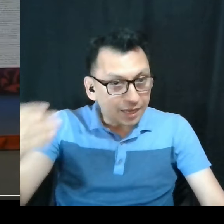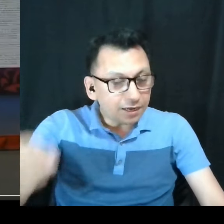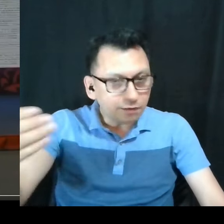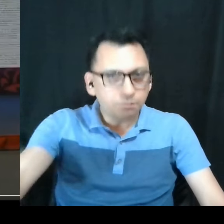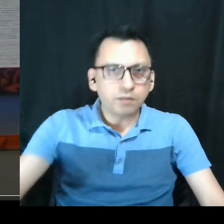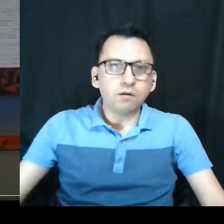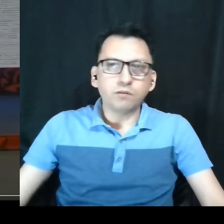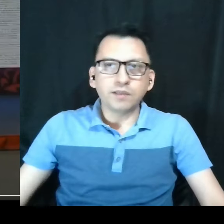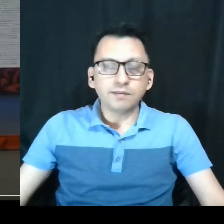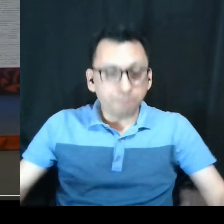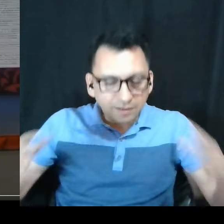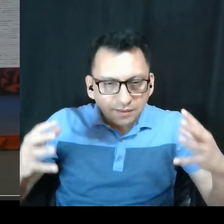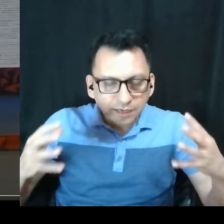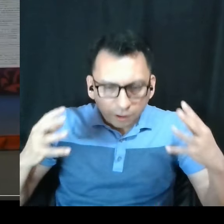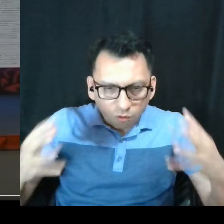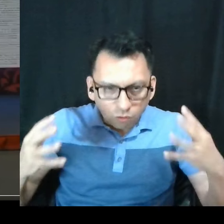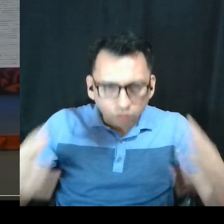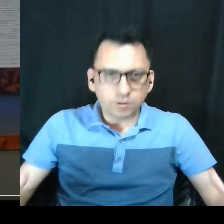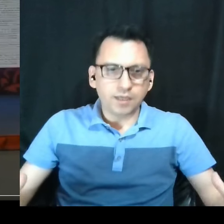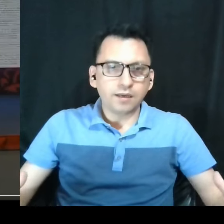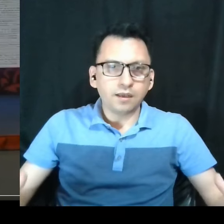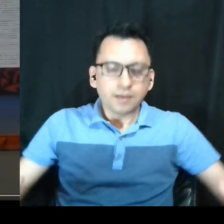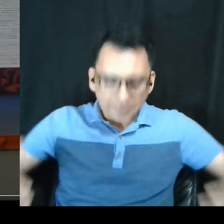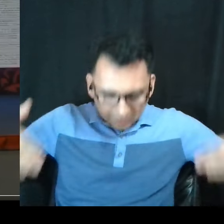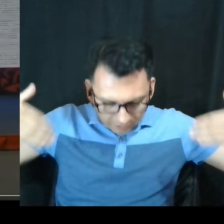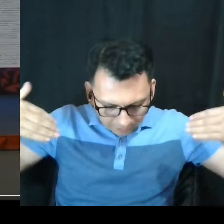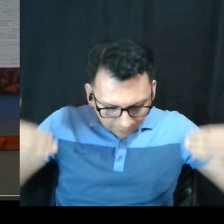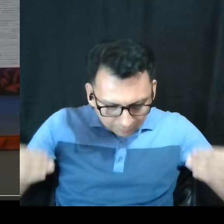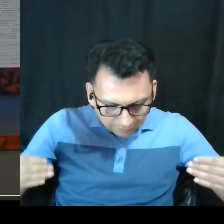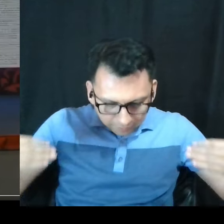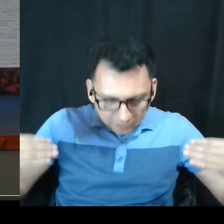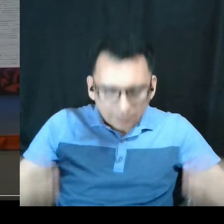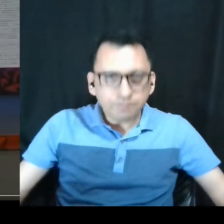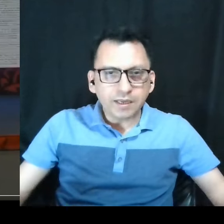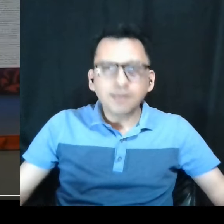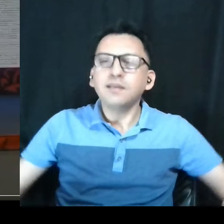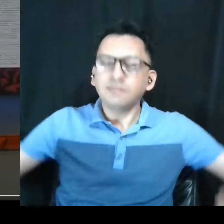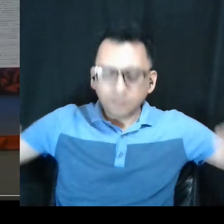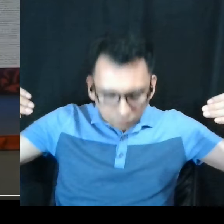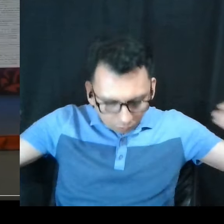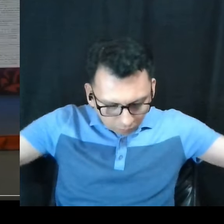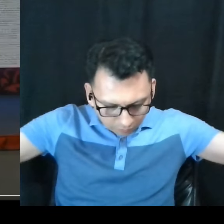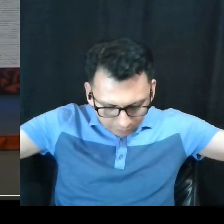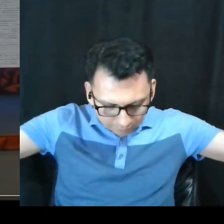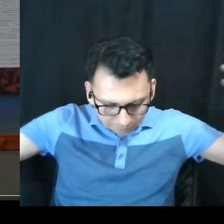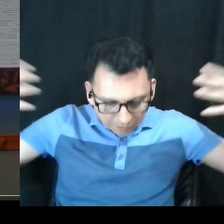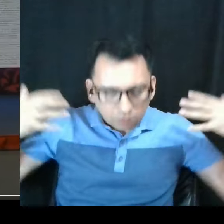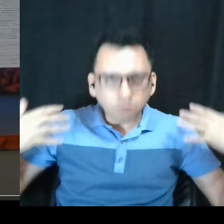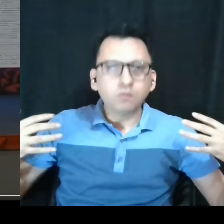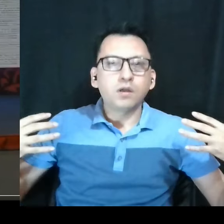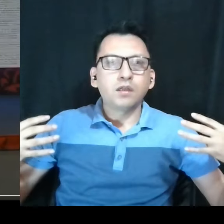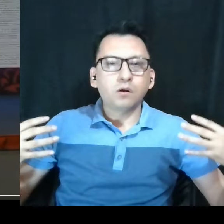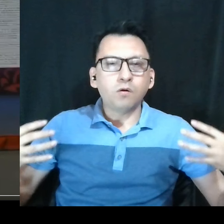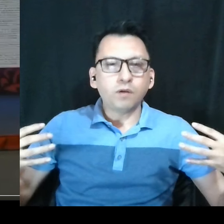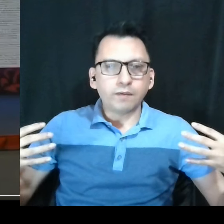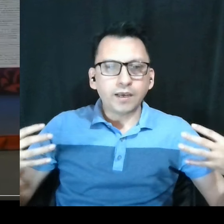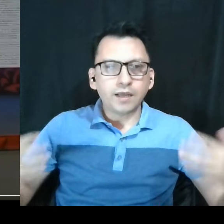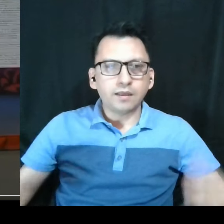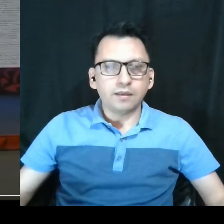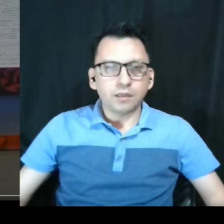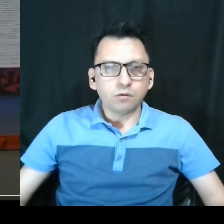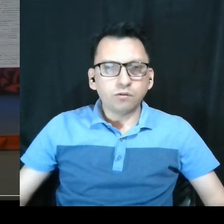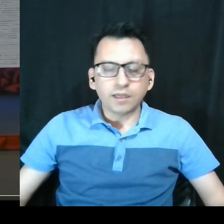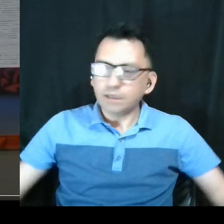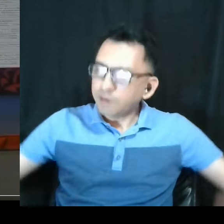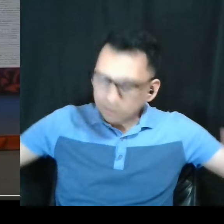audiencia faltarle al respeto a la audiencia en vez de reconocer agachar la agachar la mirada y decir y aceptar todo todo lo que